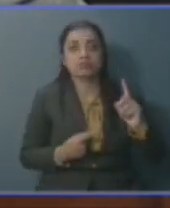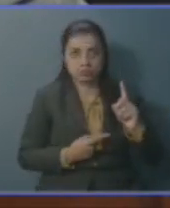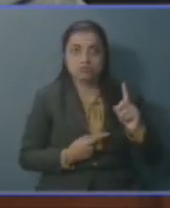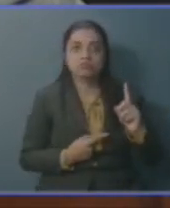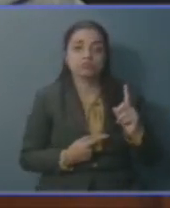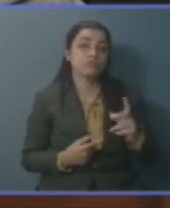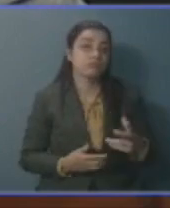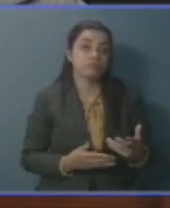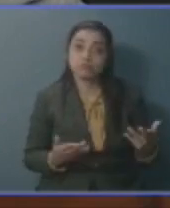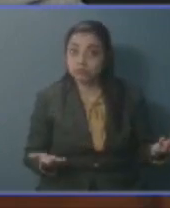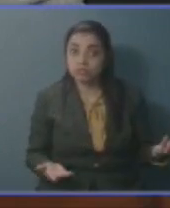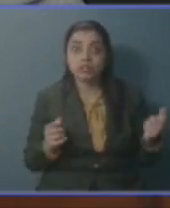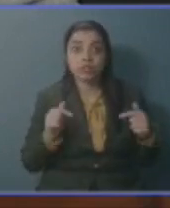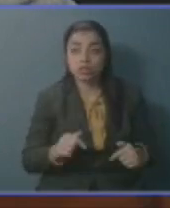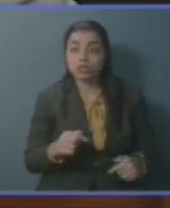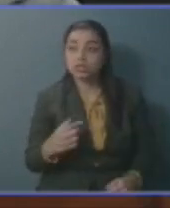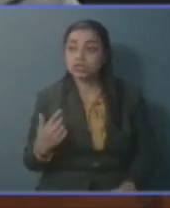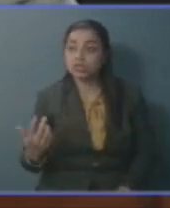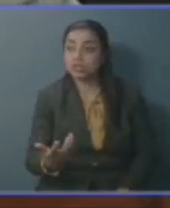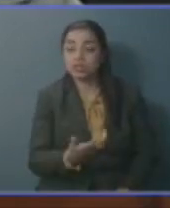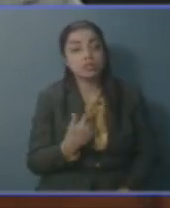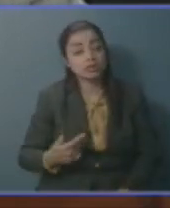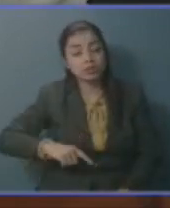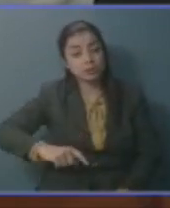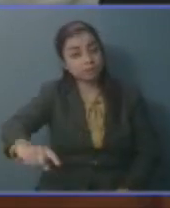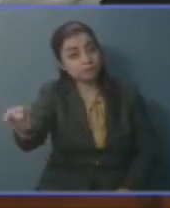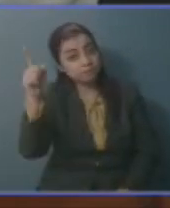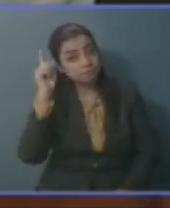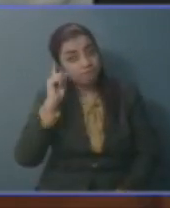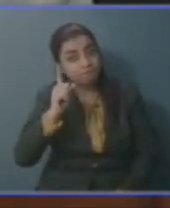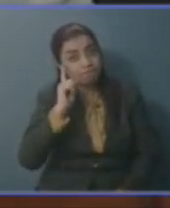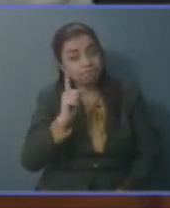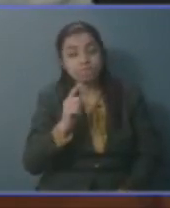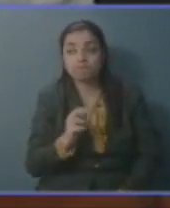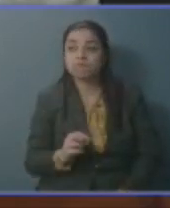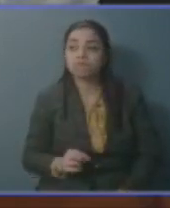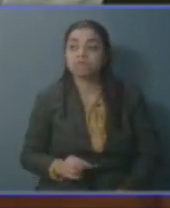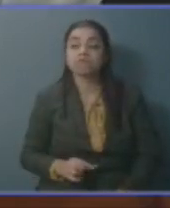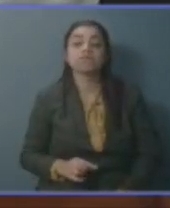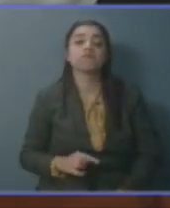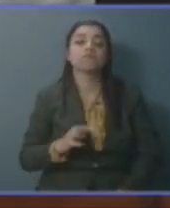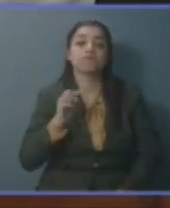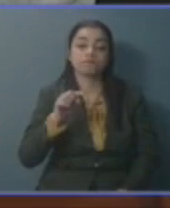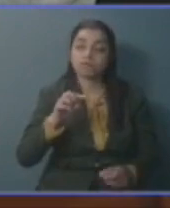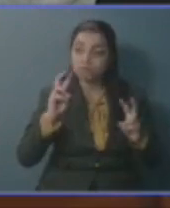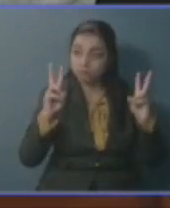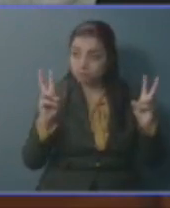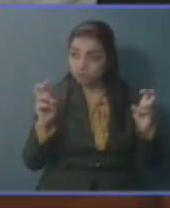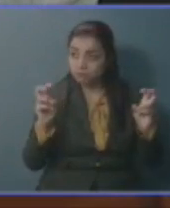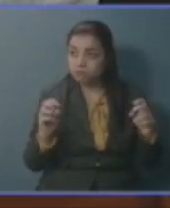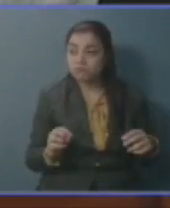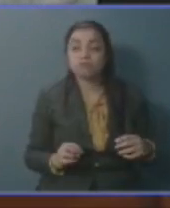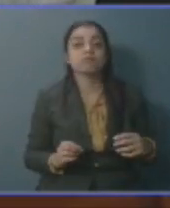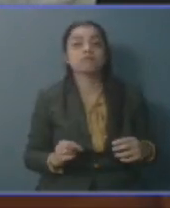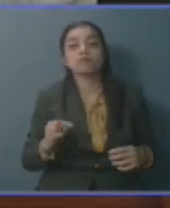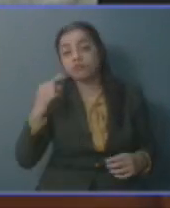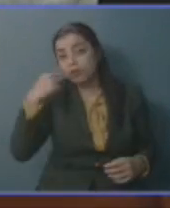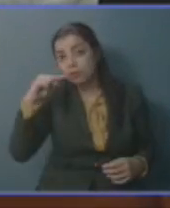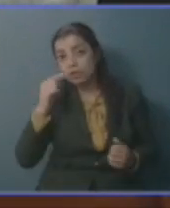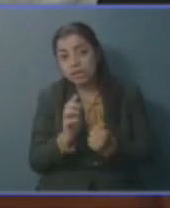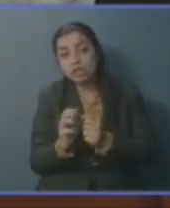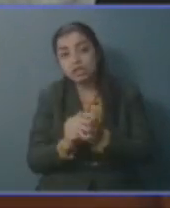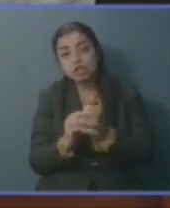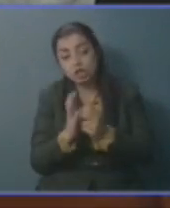Pero hoy lo que nos ocupa es precisamente el tema de buscar